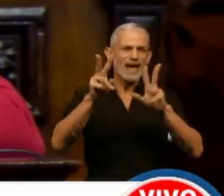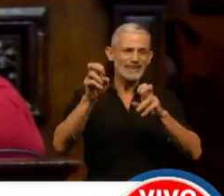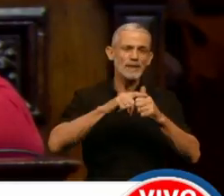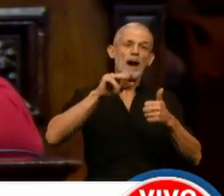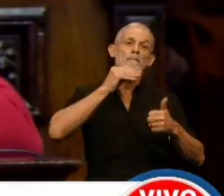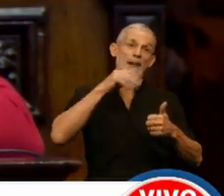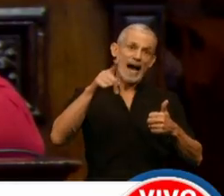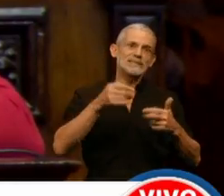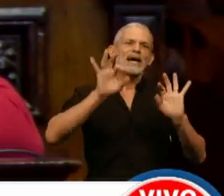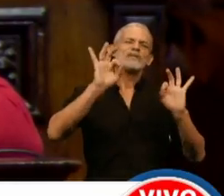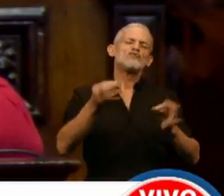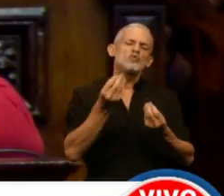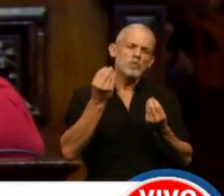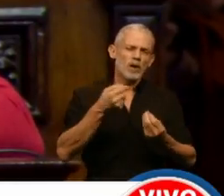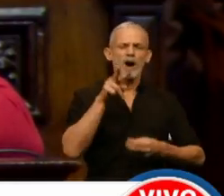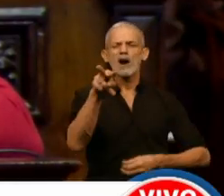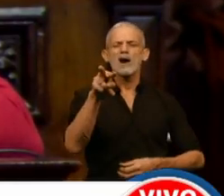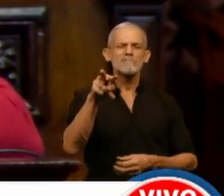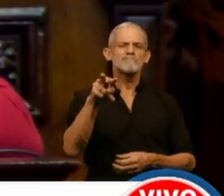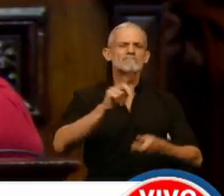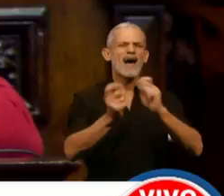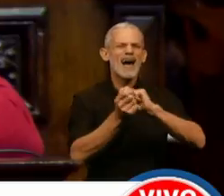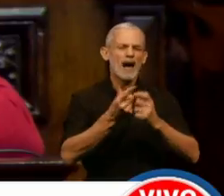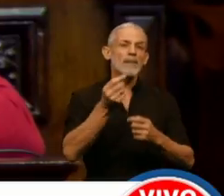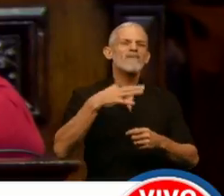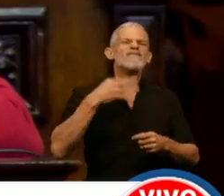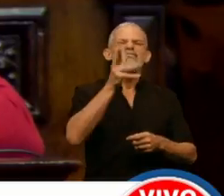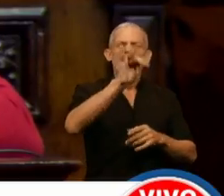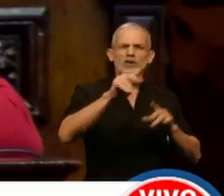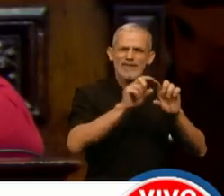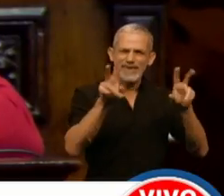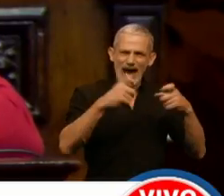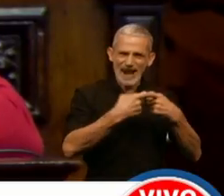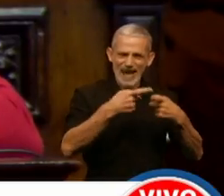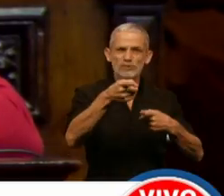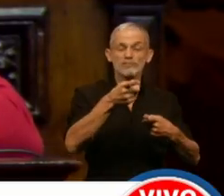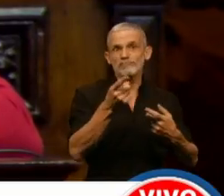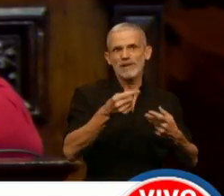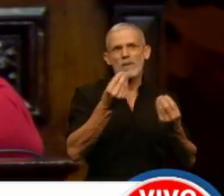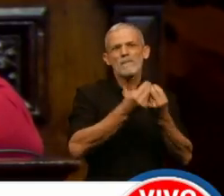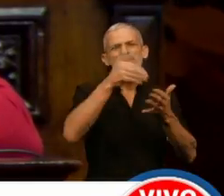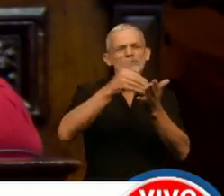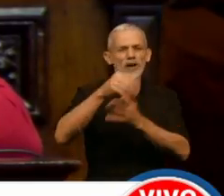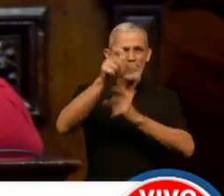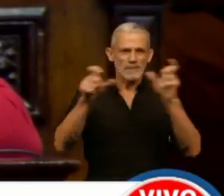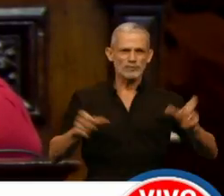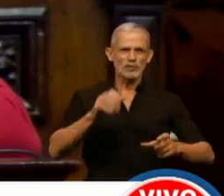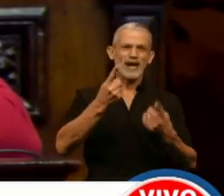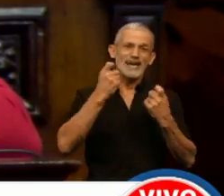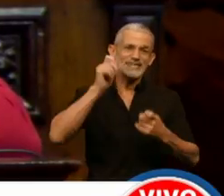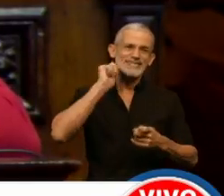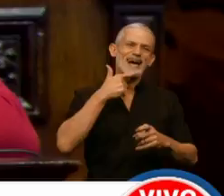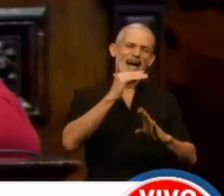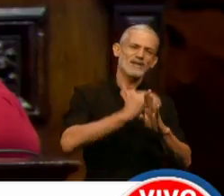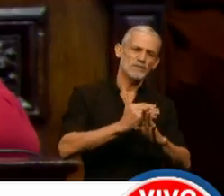massa que supo ver también en la posibilidad de modificar vida cotidiana de millones de beneficiarios argentinos y argentinas en esta